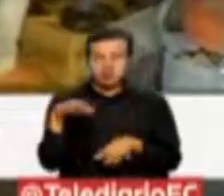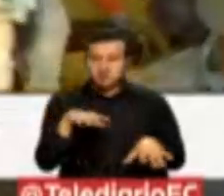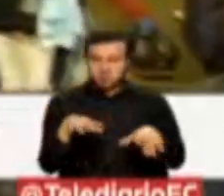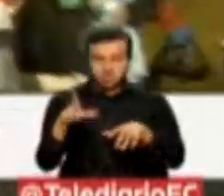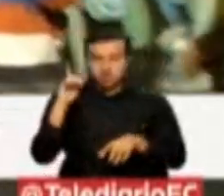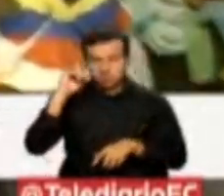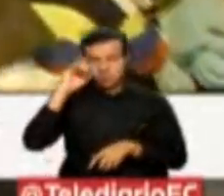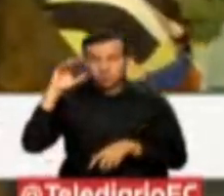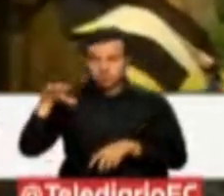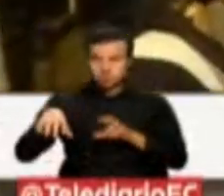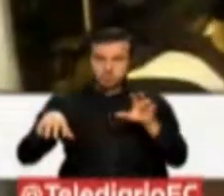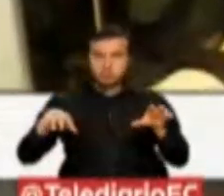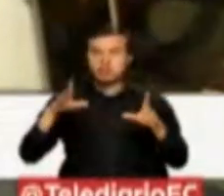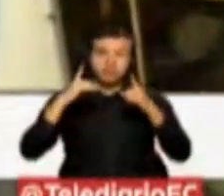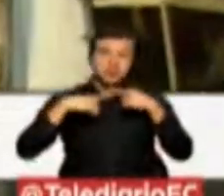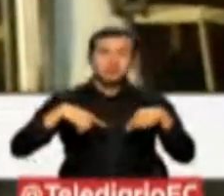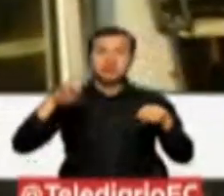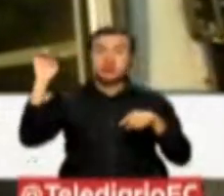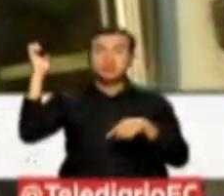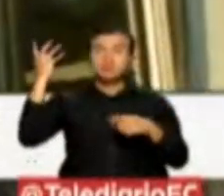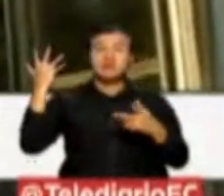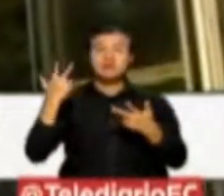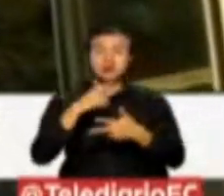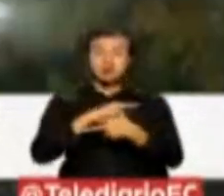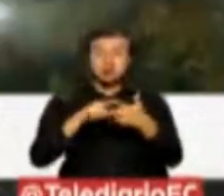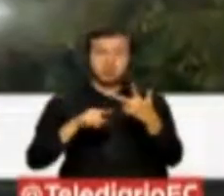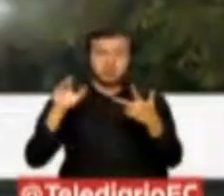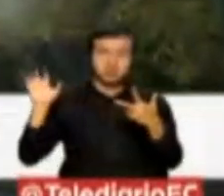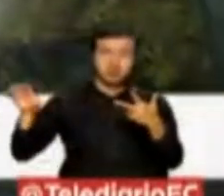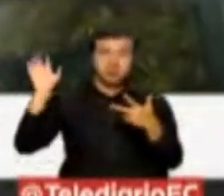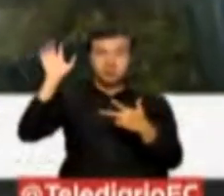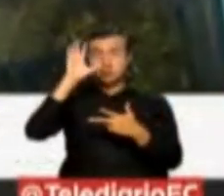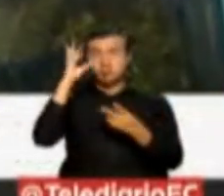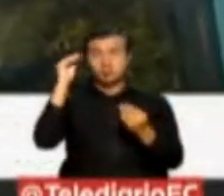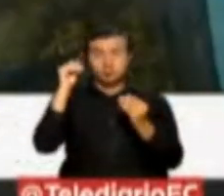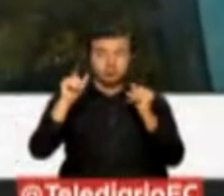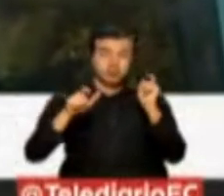el gobierno que también declaró la emergencia en 3 provincias